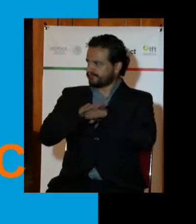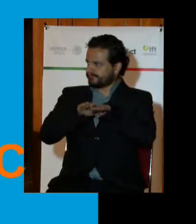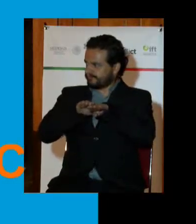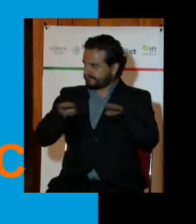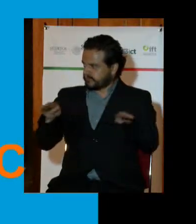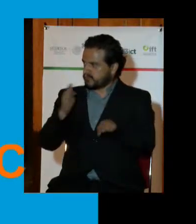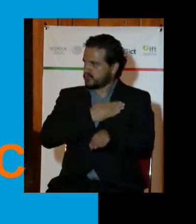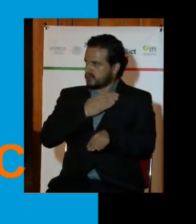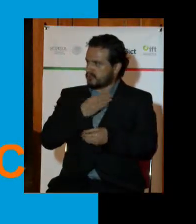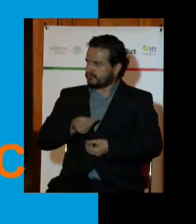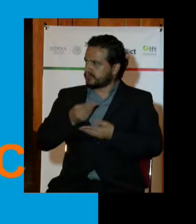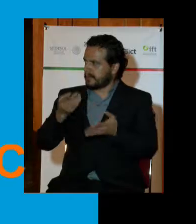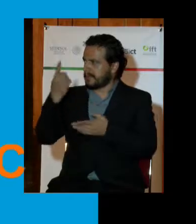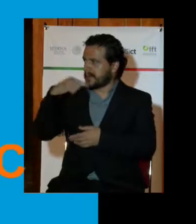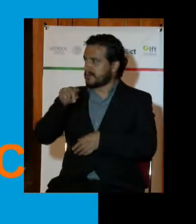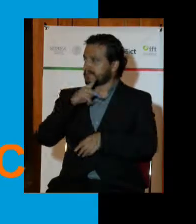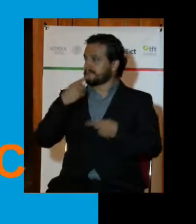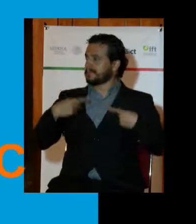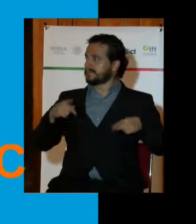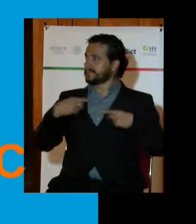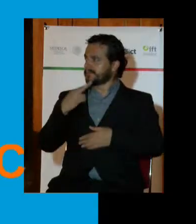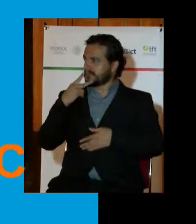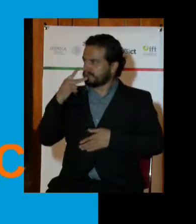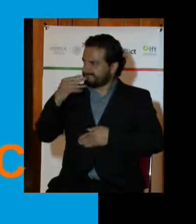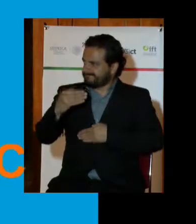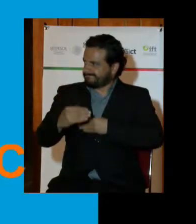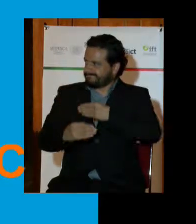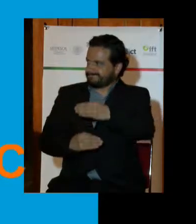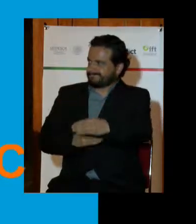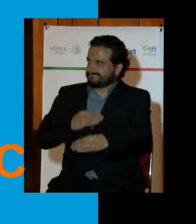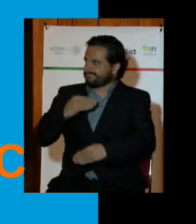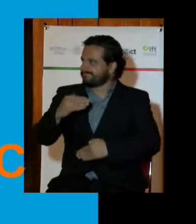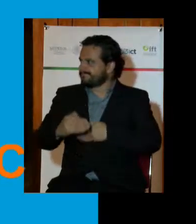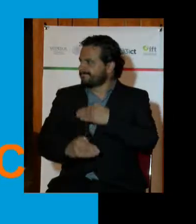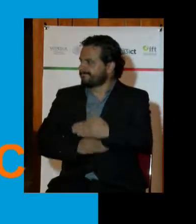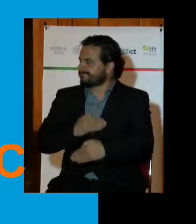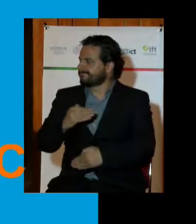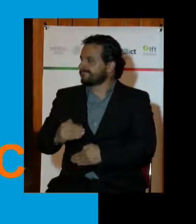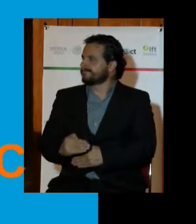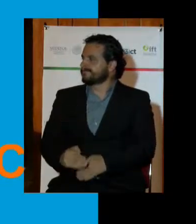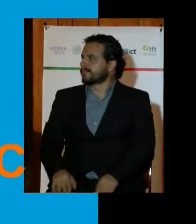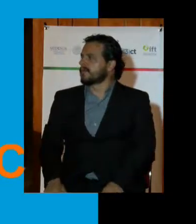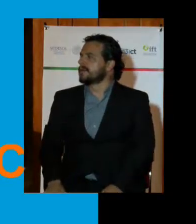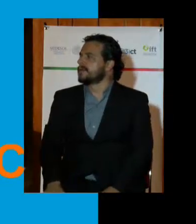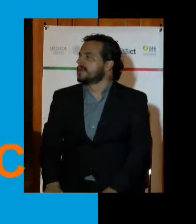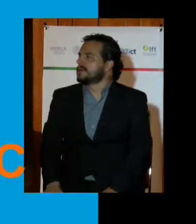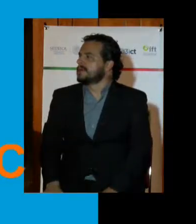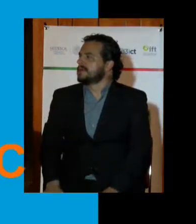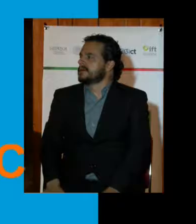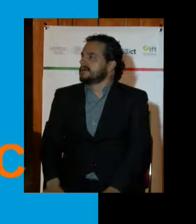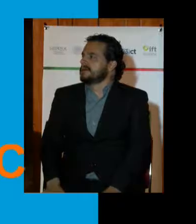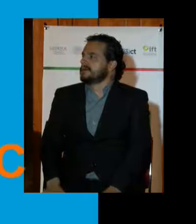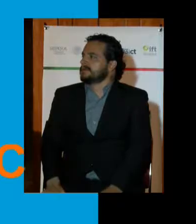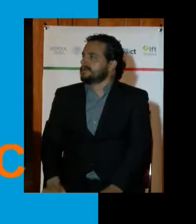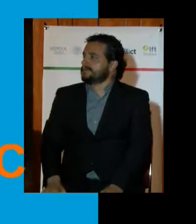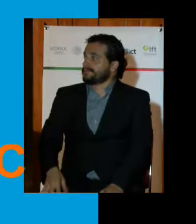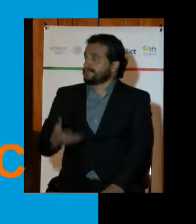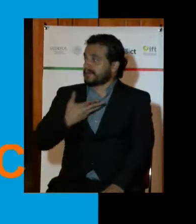para el progreso humano. Hoy tenemos el potencial